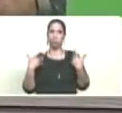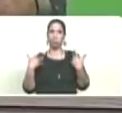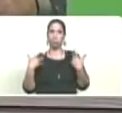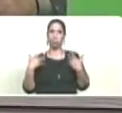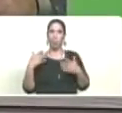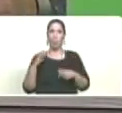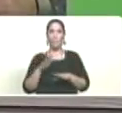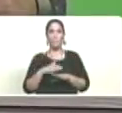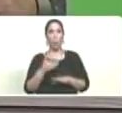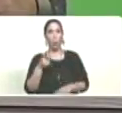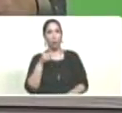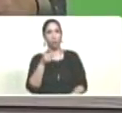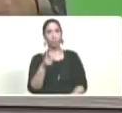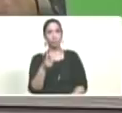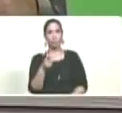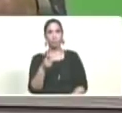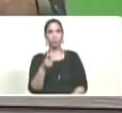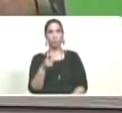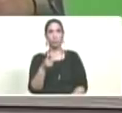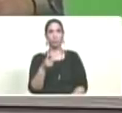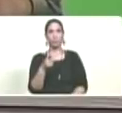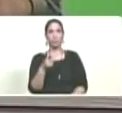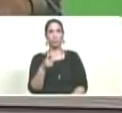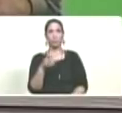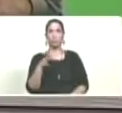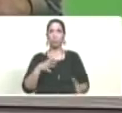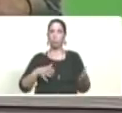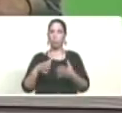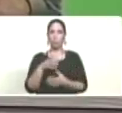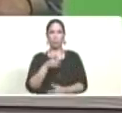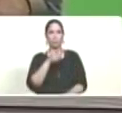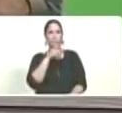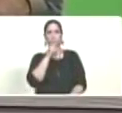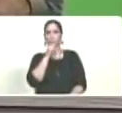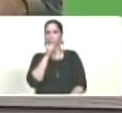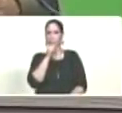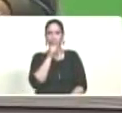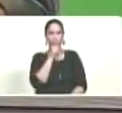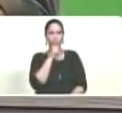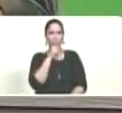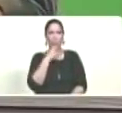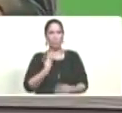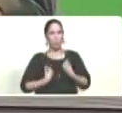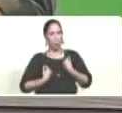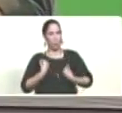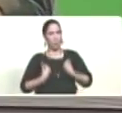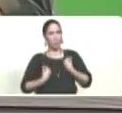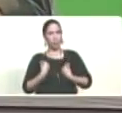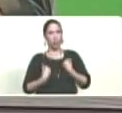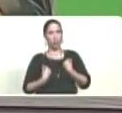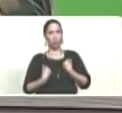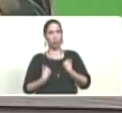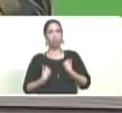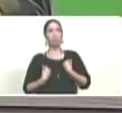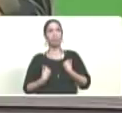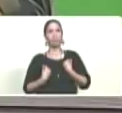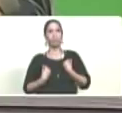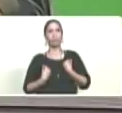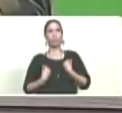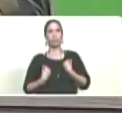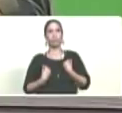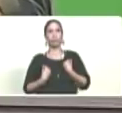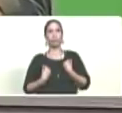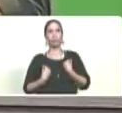indignó ante lo que yo le estaba diciendo, de las cosas que los compañeros nos platicaron. Y hoy usted